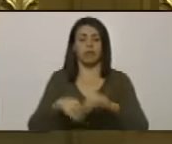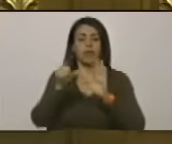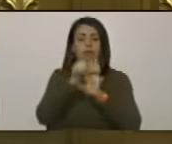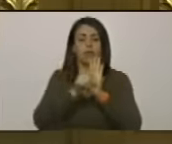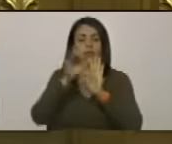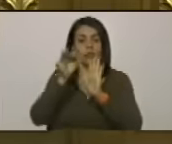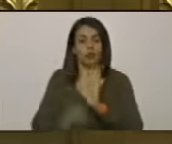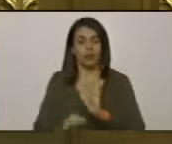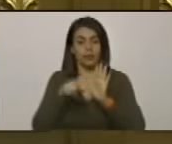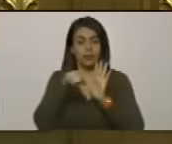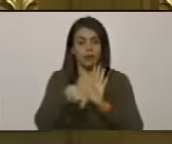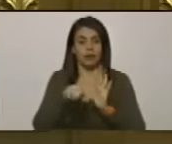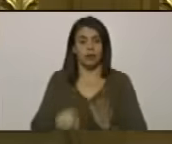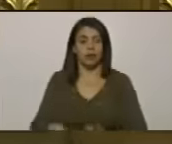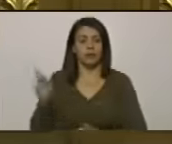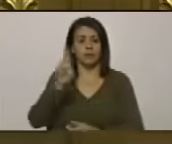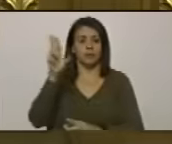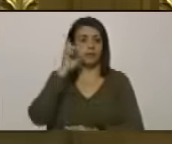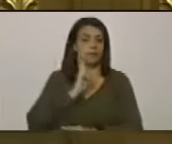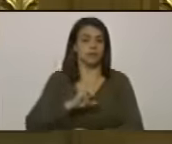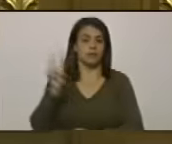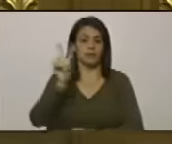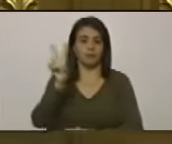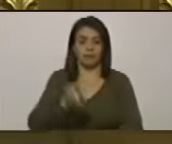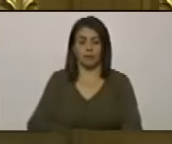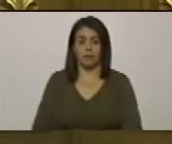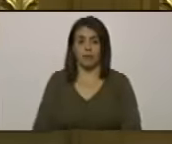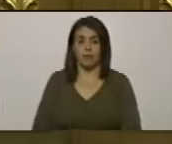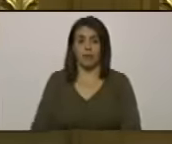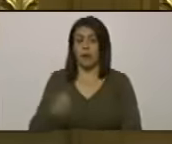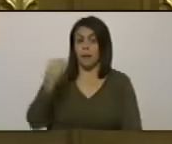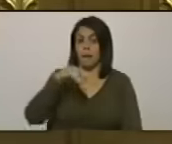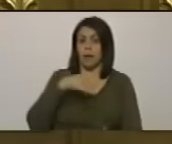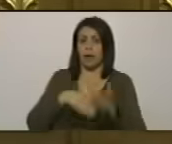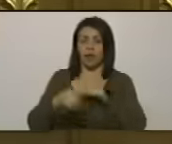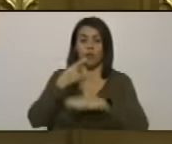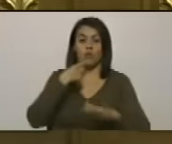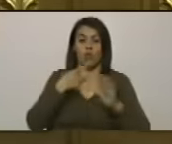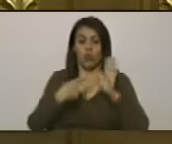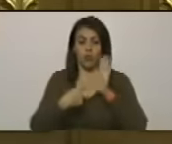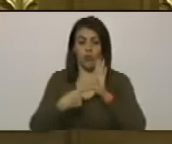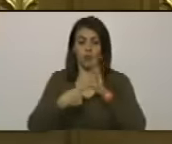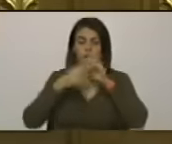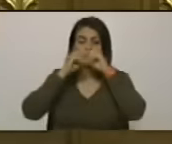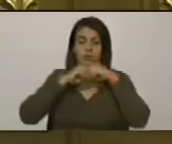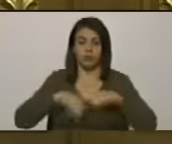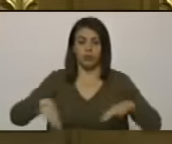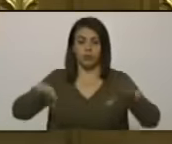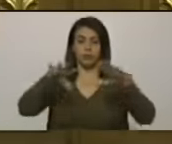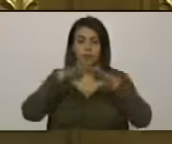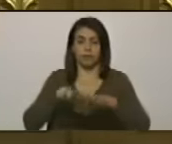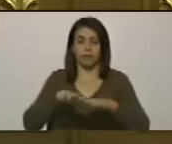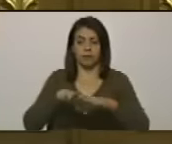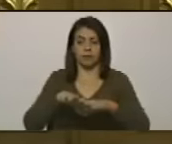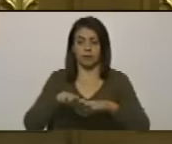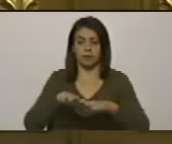gaceta oficial de la república bolivariana de venezuela y dar máxima difusión al mismo